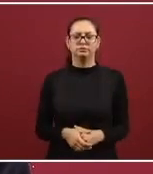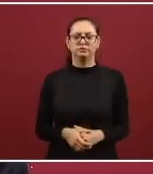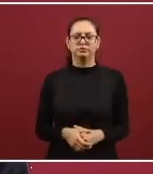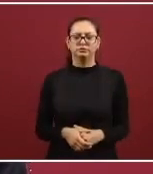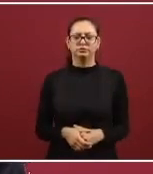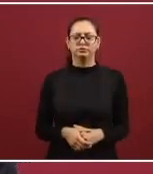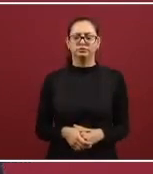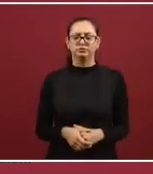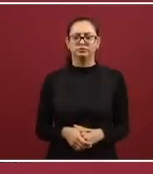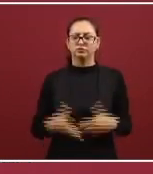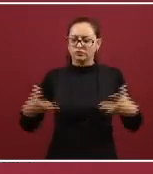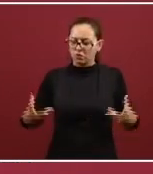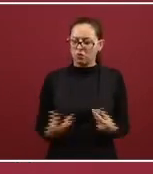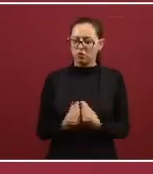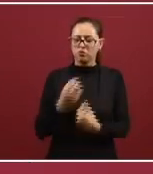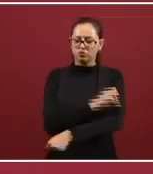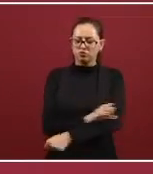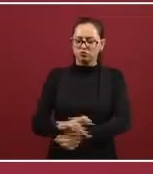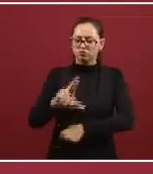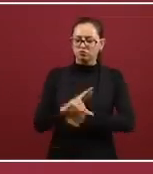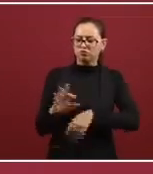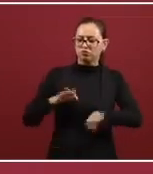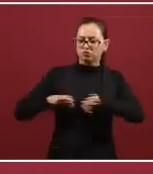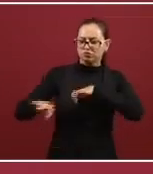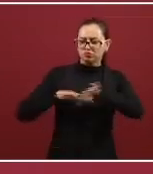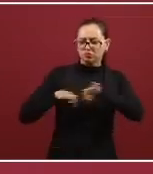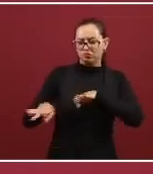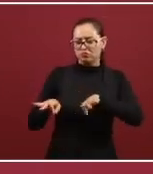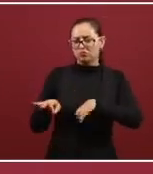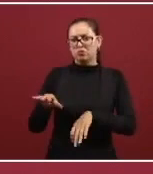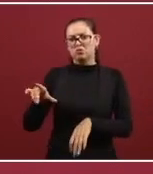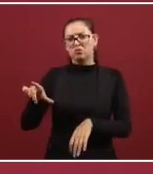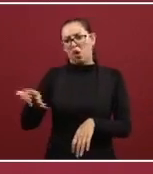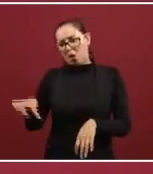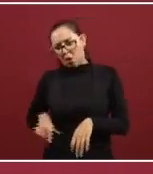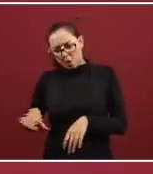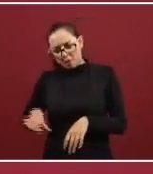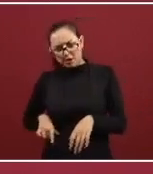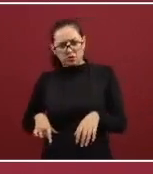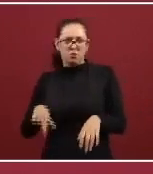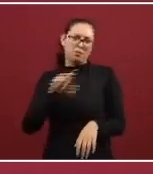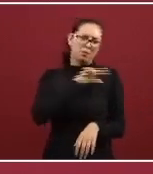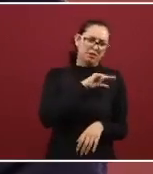trabajemos de manera coordinada, sector público y sector privado.